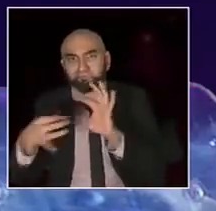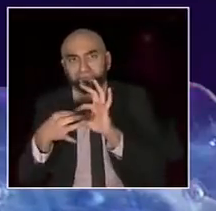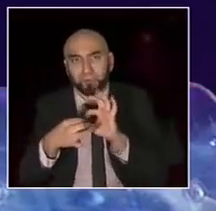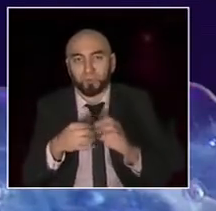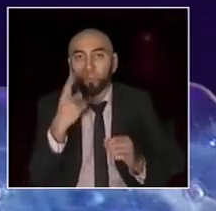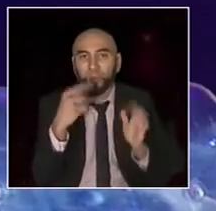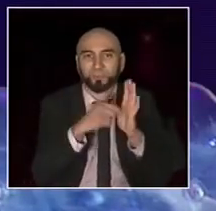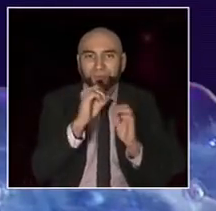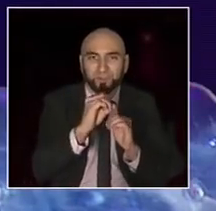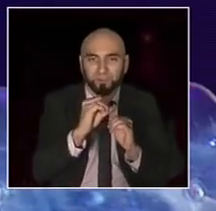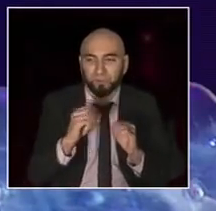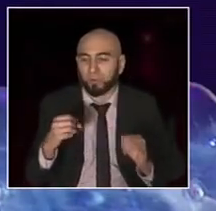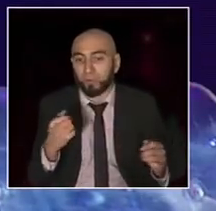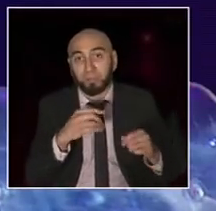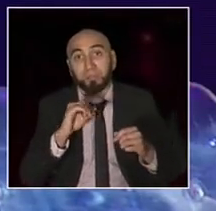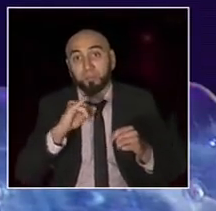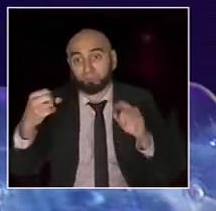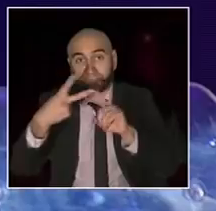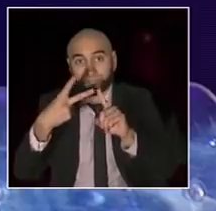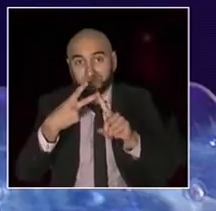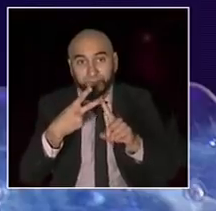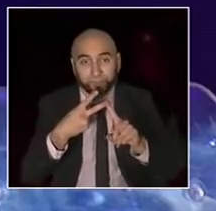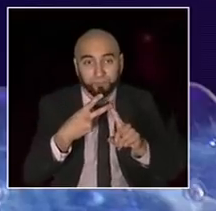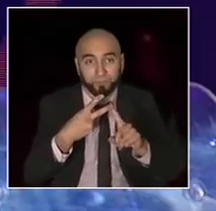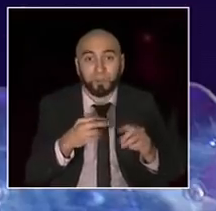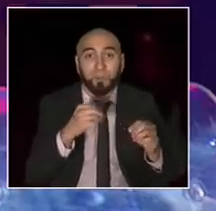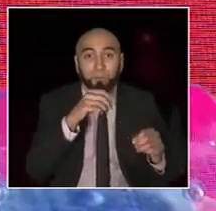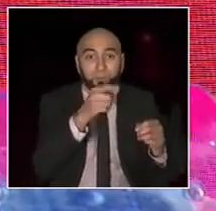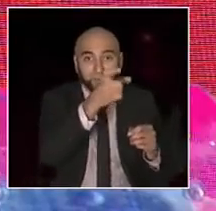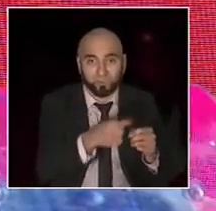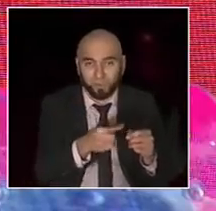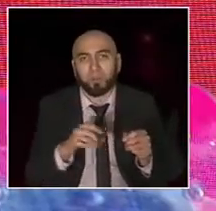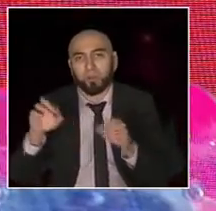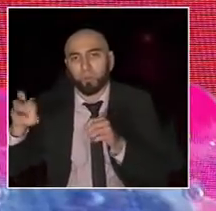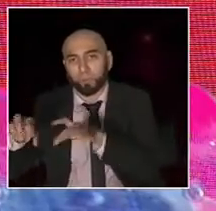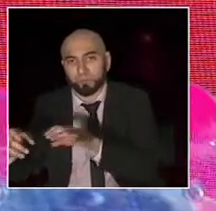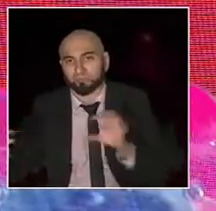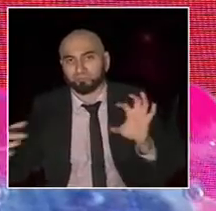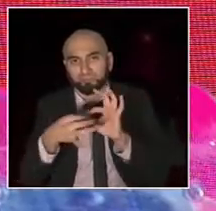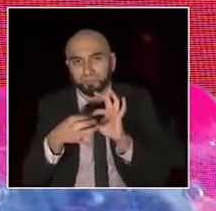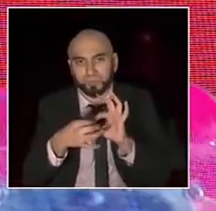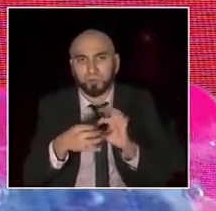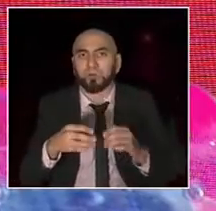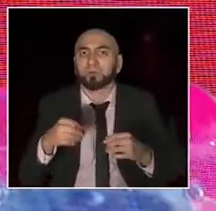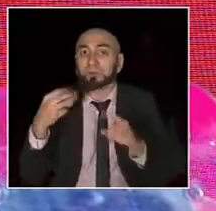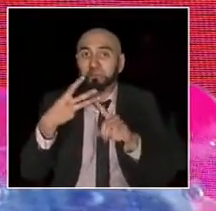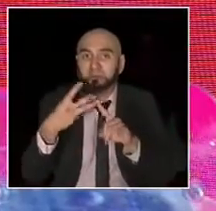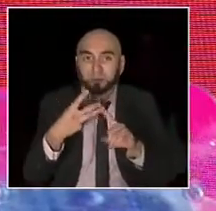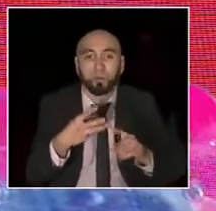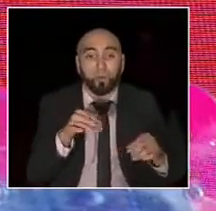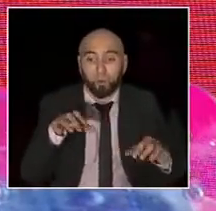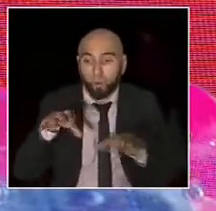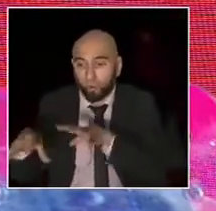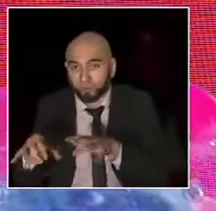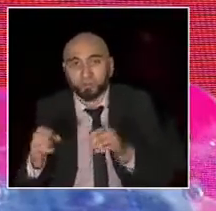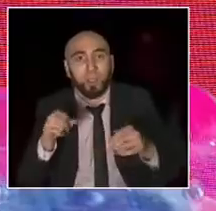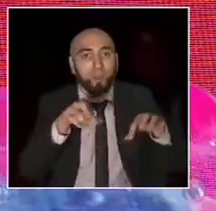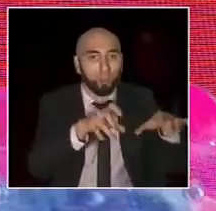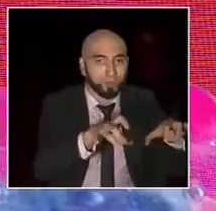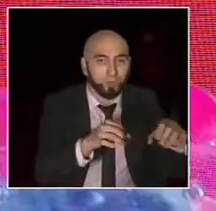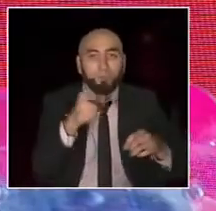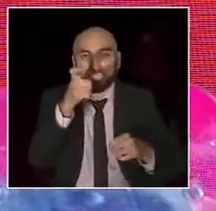2.0, computadores con personas. La web 3.0, computadores con personas y con cosas, en el